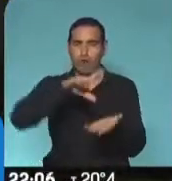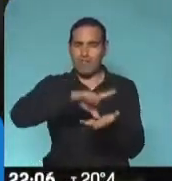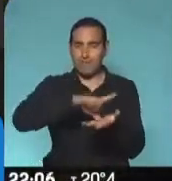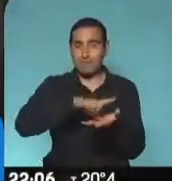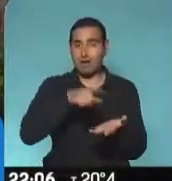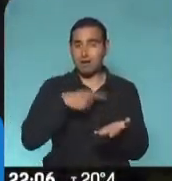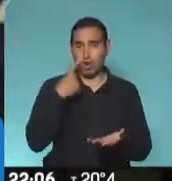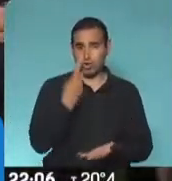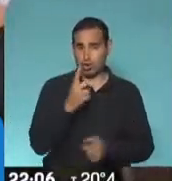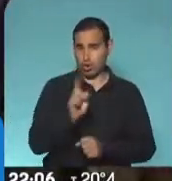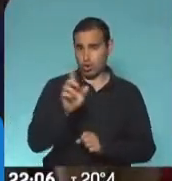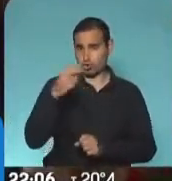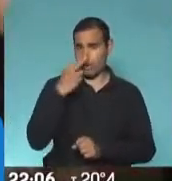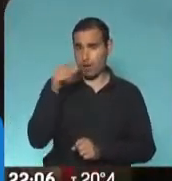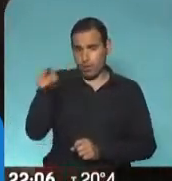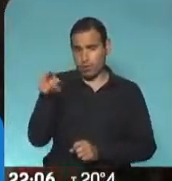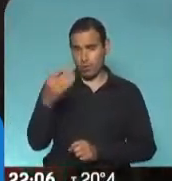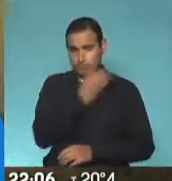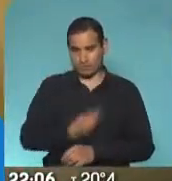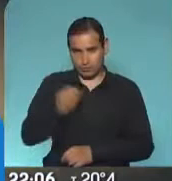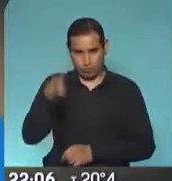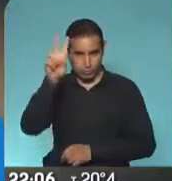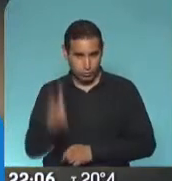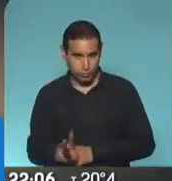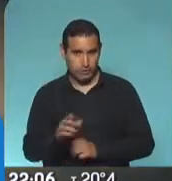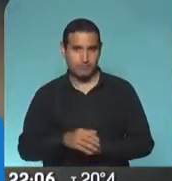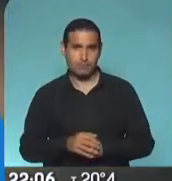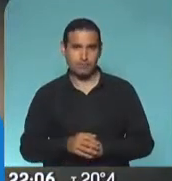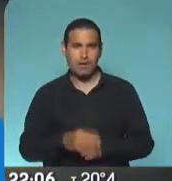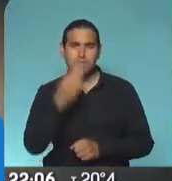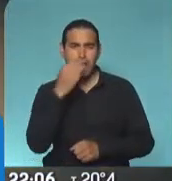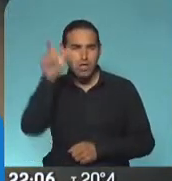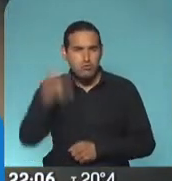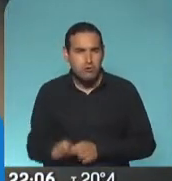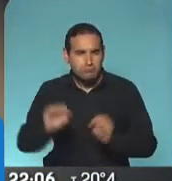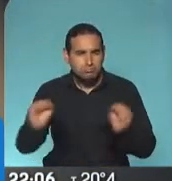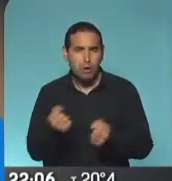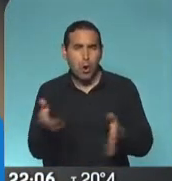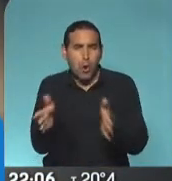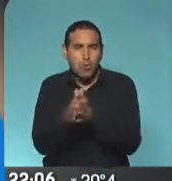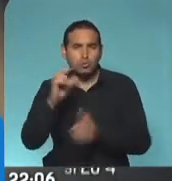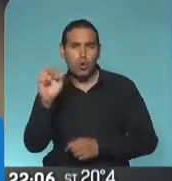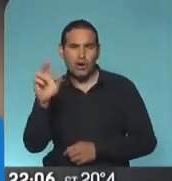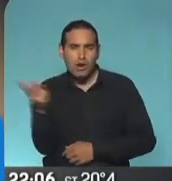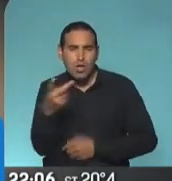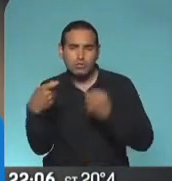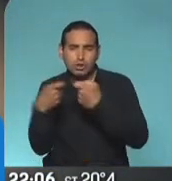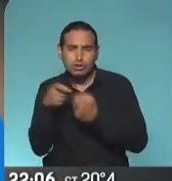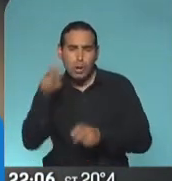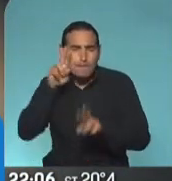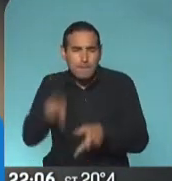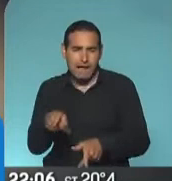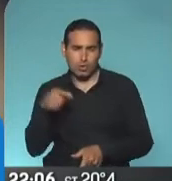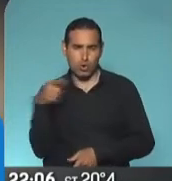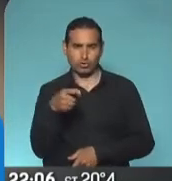reconocen a Maduro como presidente legítimo del país caribeño. El sátrapa de Maduro ha activado junto con Correa su plan de